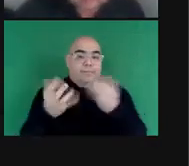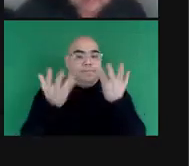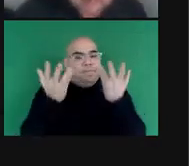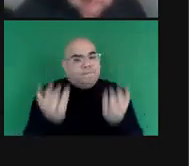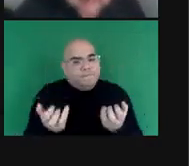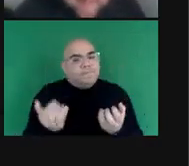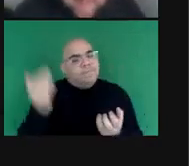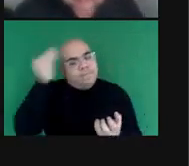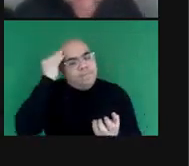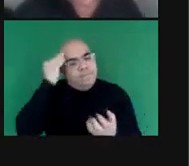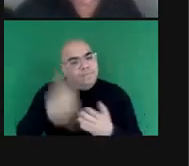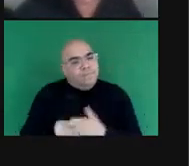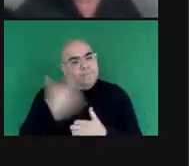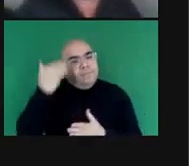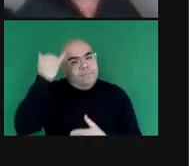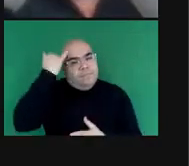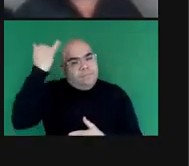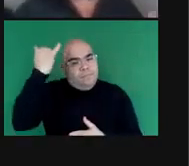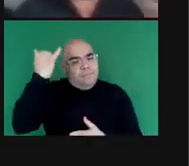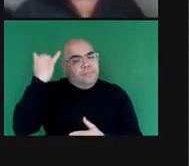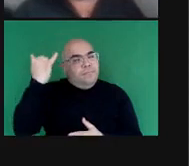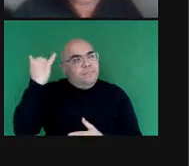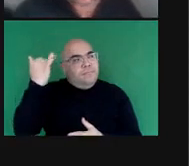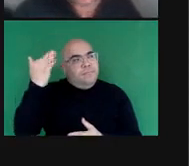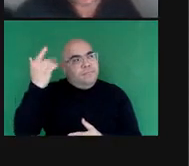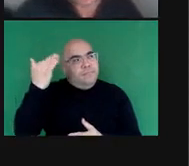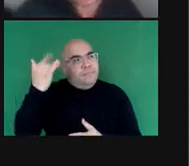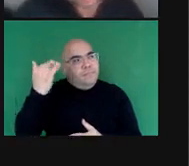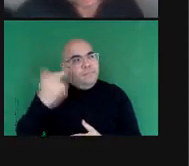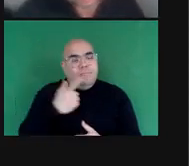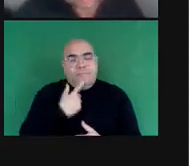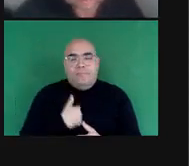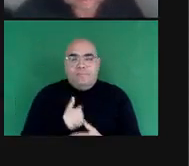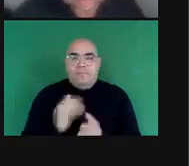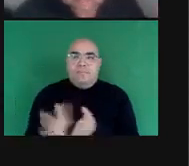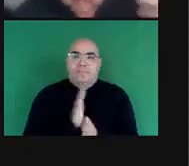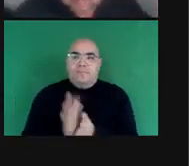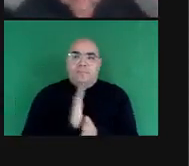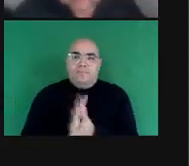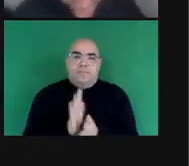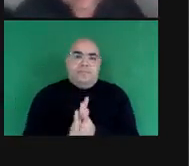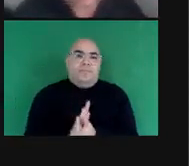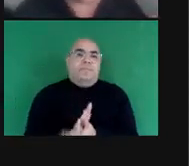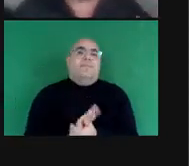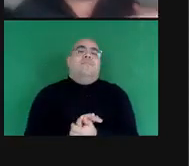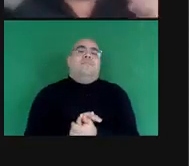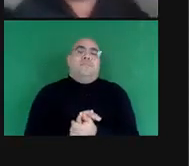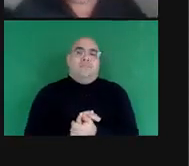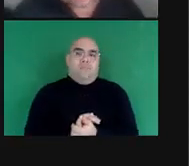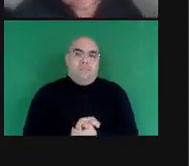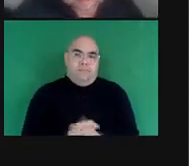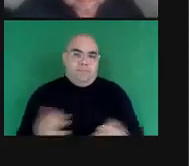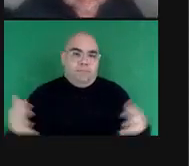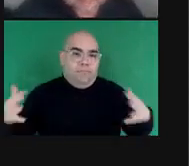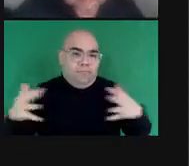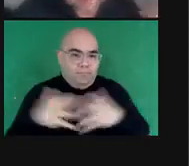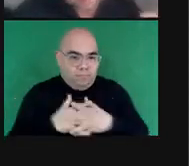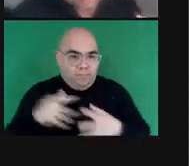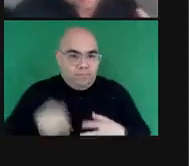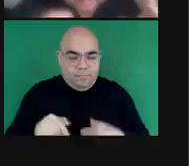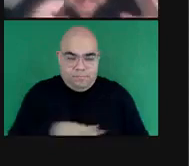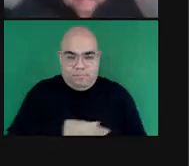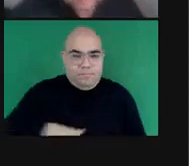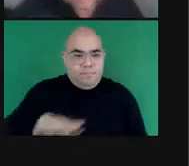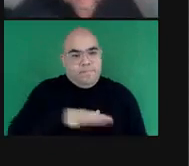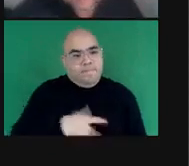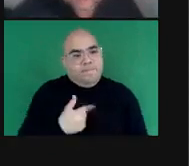comenzar con una idea que me parece la que quisiera dejar instalada en quienes nos escuchan, al menos un interrogante, al menos esta perspectiva.